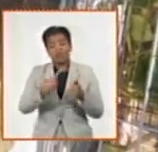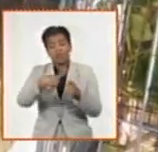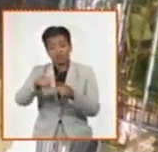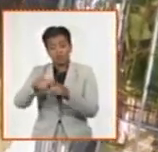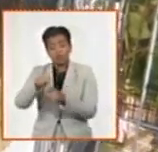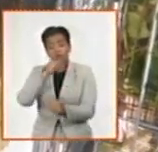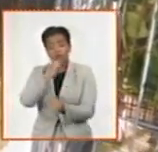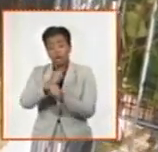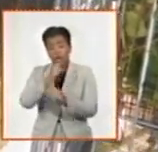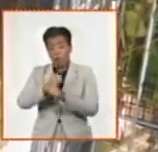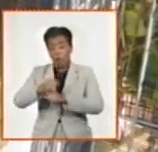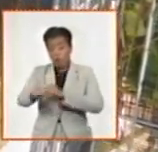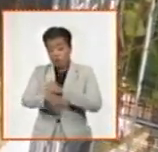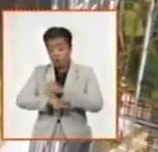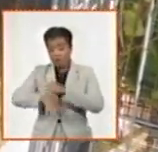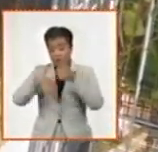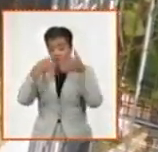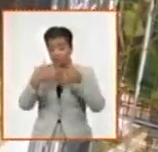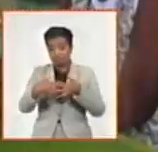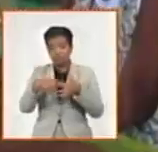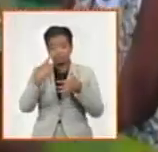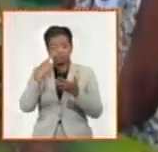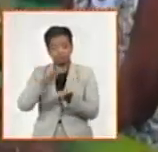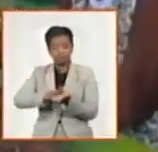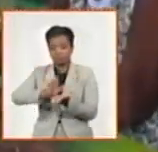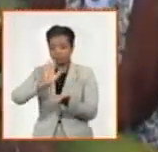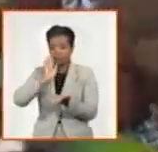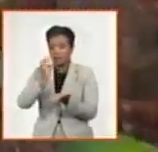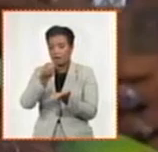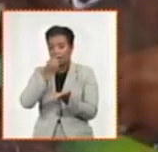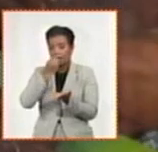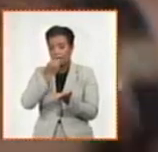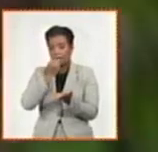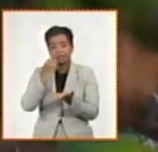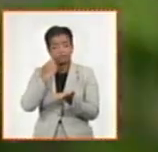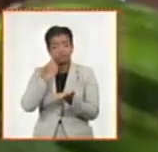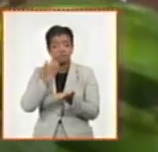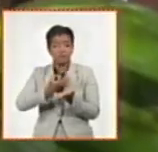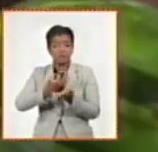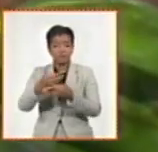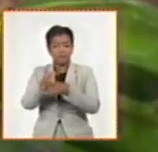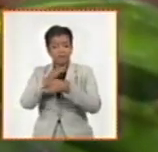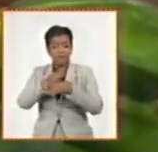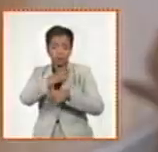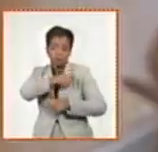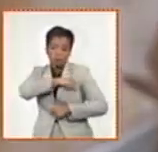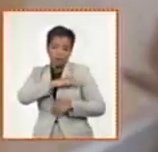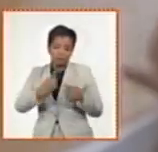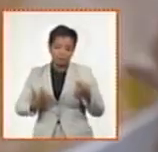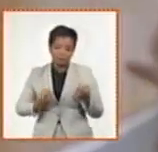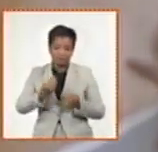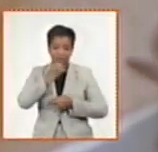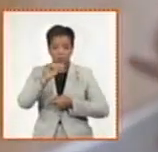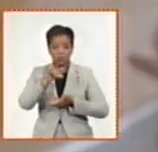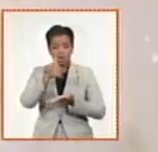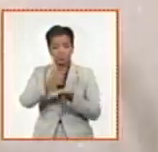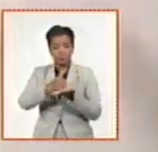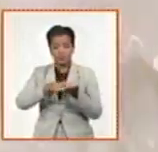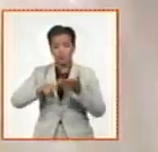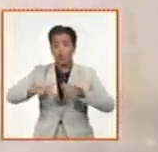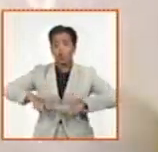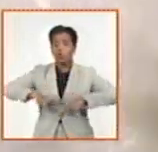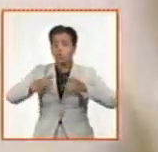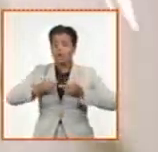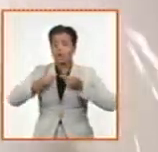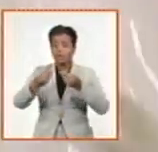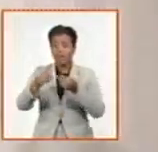los trabajadores de la base productiva mantienen el compromiso de abastecer los mercados del territorio y cabecera provincial, cumplir con la entrega de